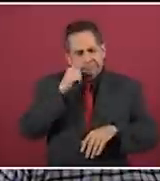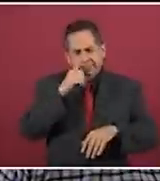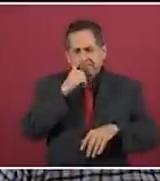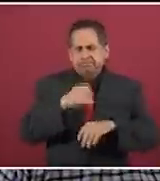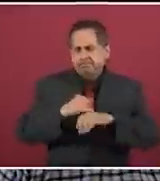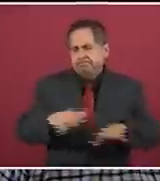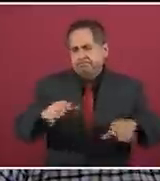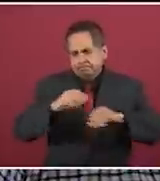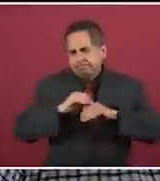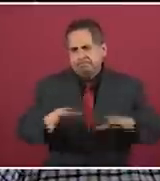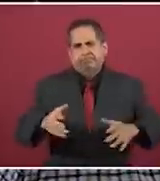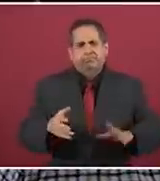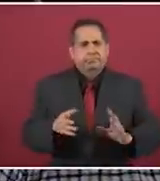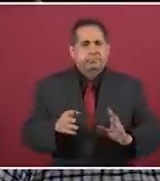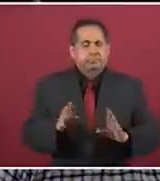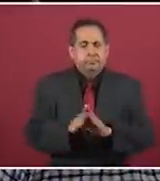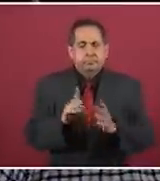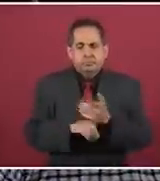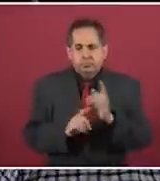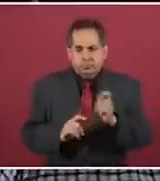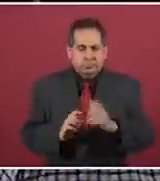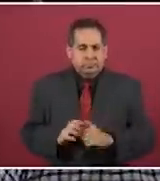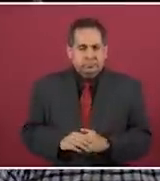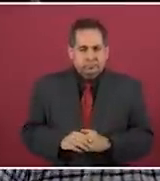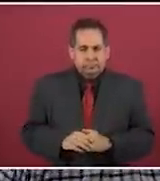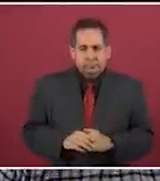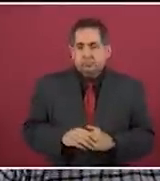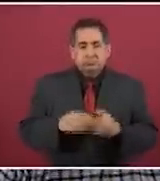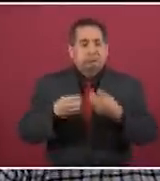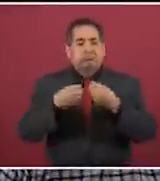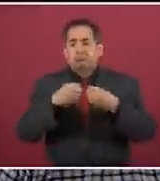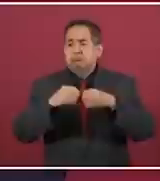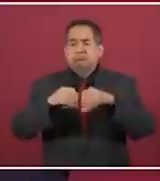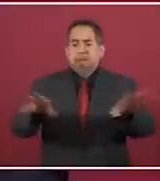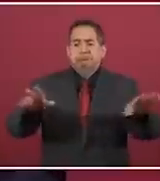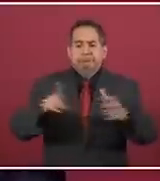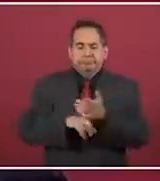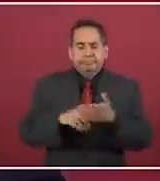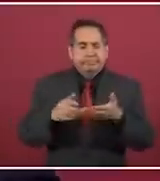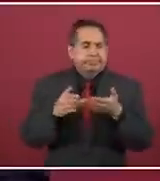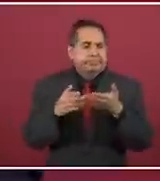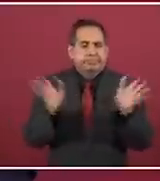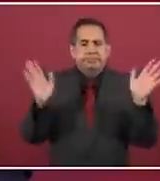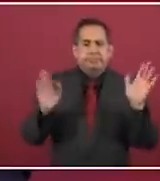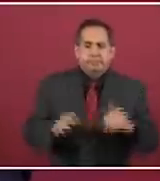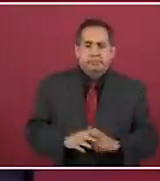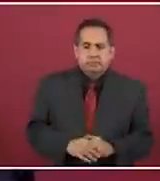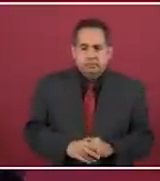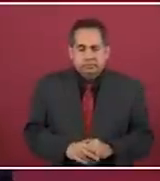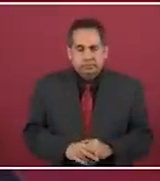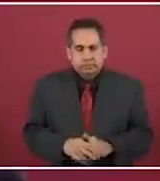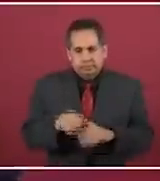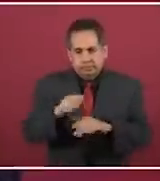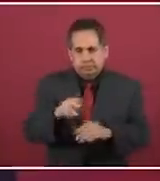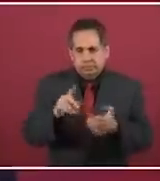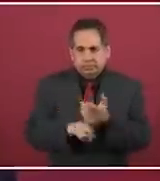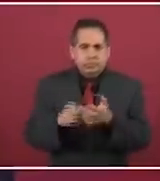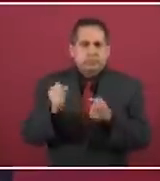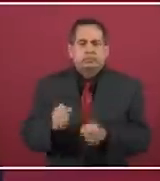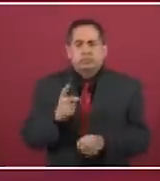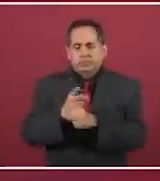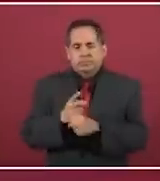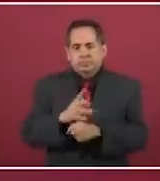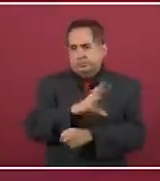información. Además, es pública la información sobre seguridad y